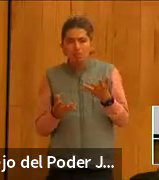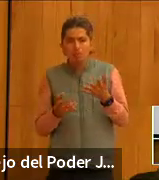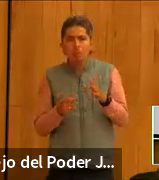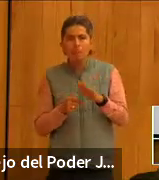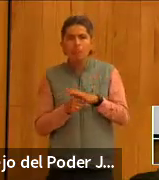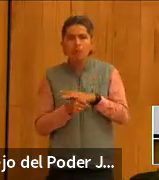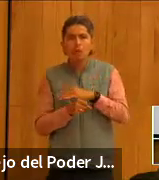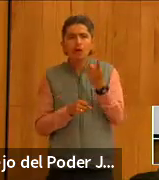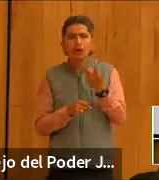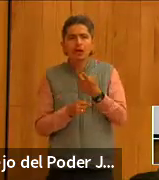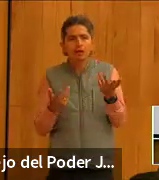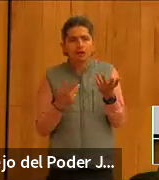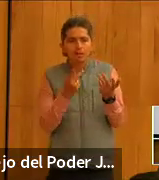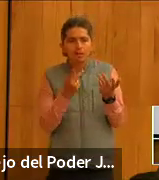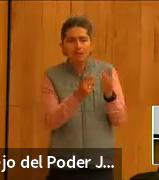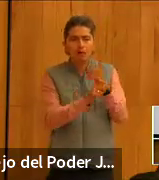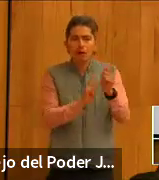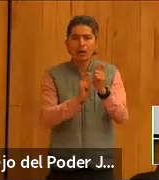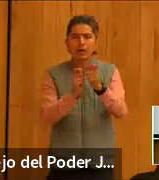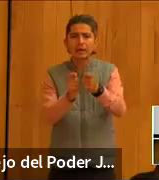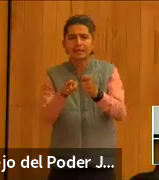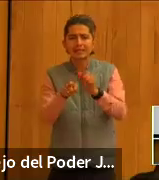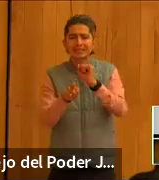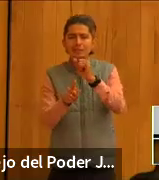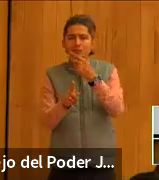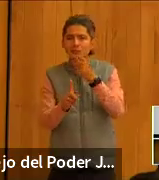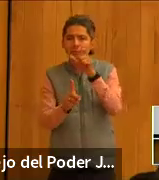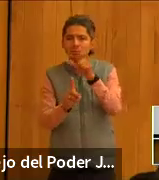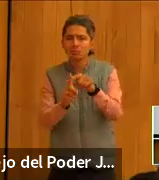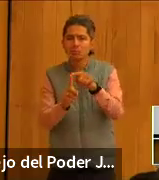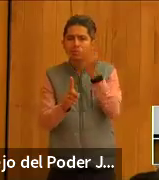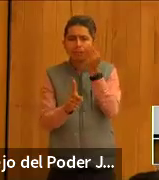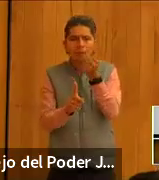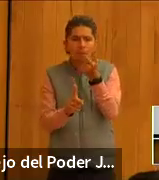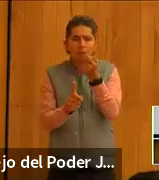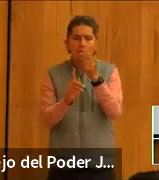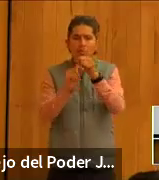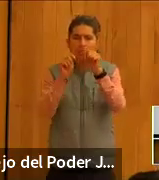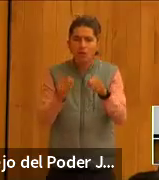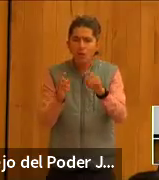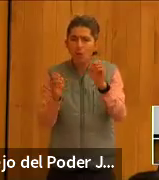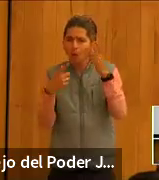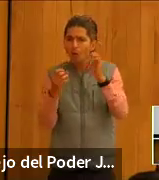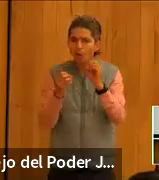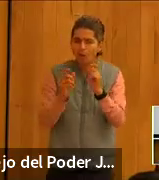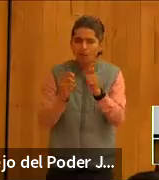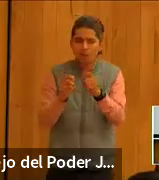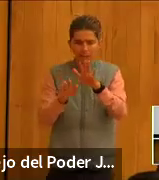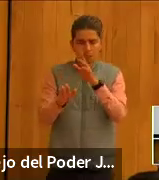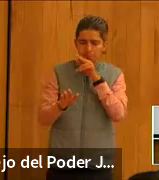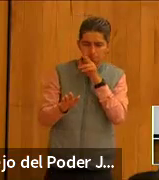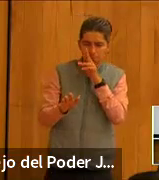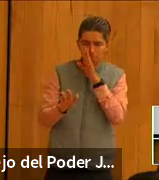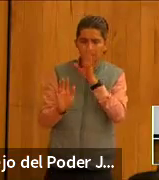qué se lo dieron a él. No sé, que hace tan poco tiempo está, no se postuló. Ya no te preocupes. Nosotros vimos